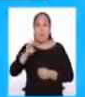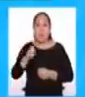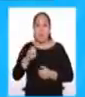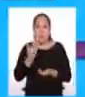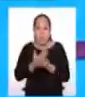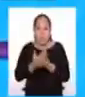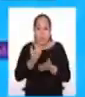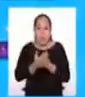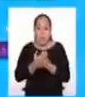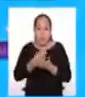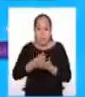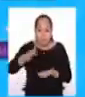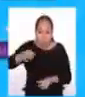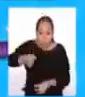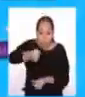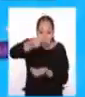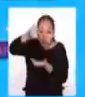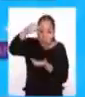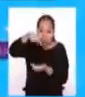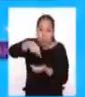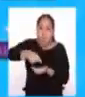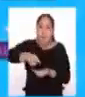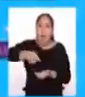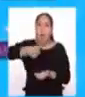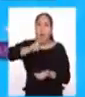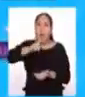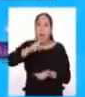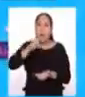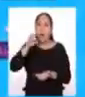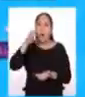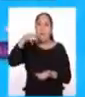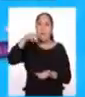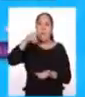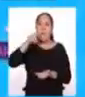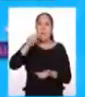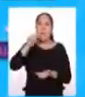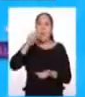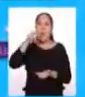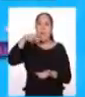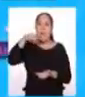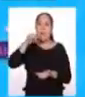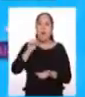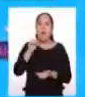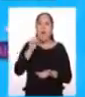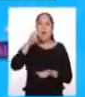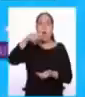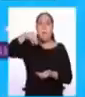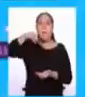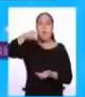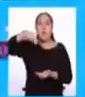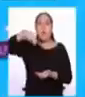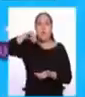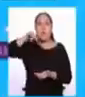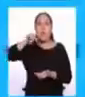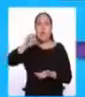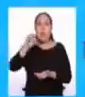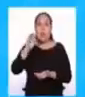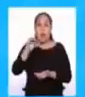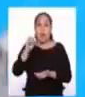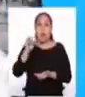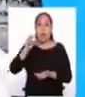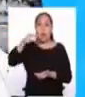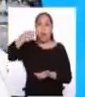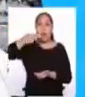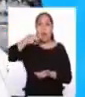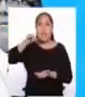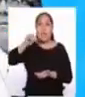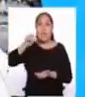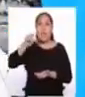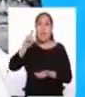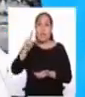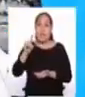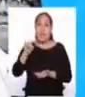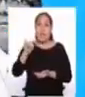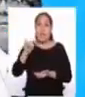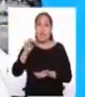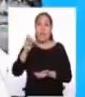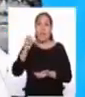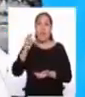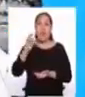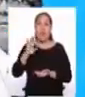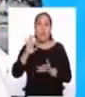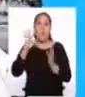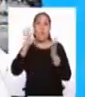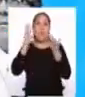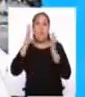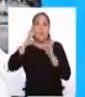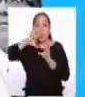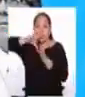agua, metano, amoníaco e hidrógeno que simulaban la atmósfera primitiva de la Tierra, un balón de agua representando